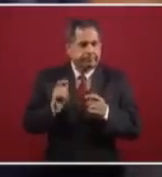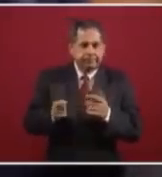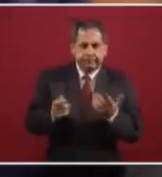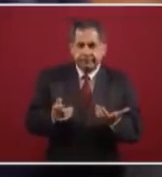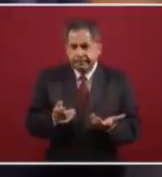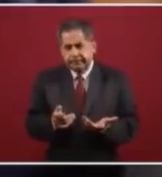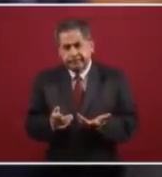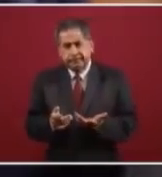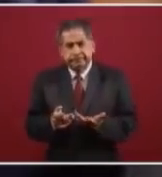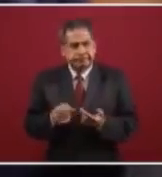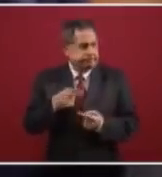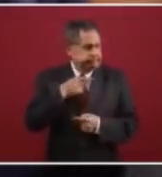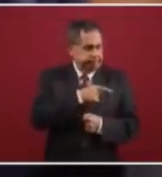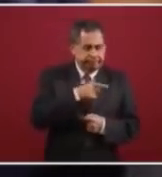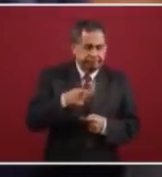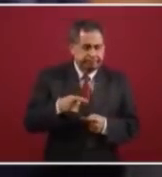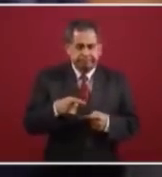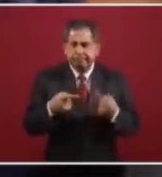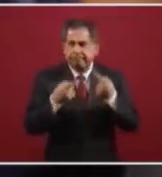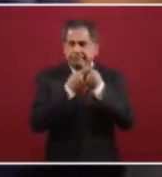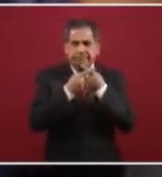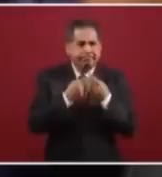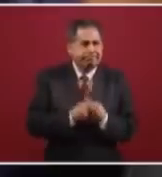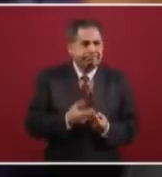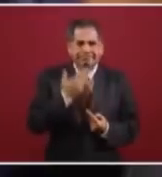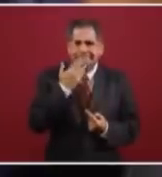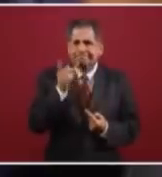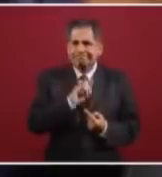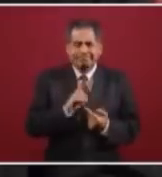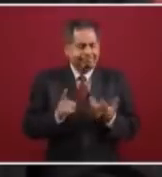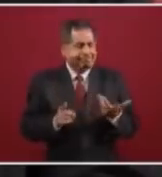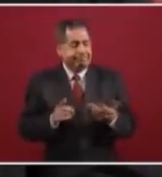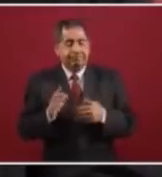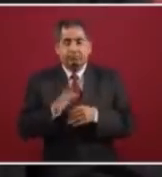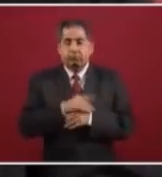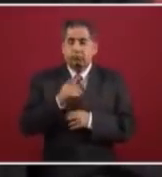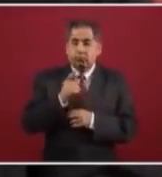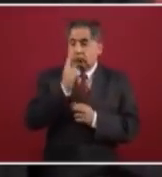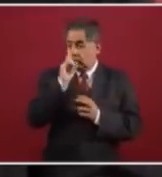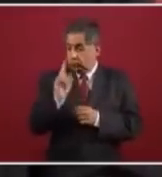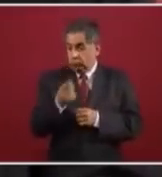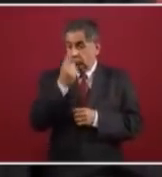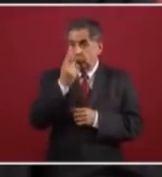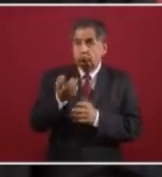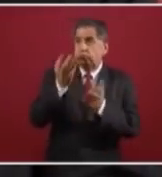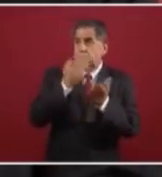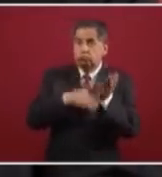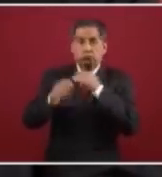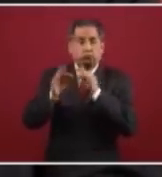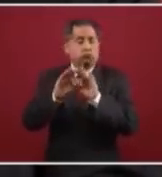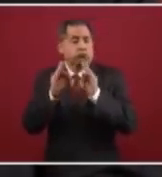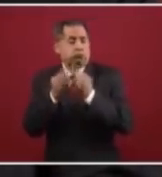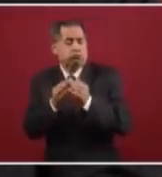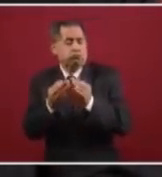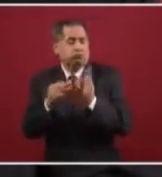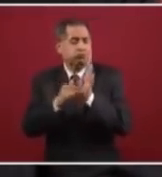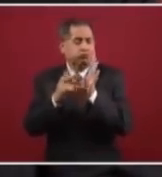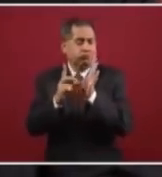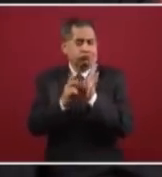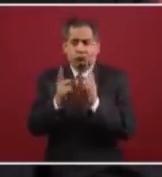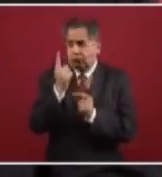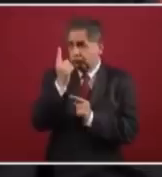contradicciones, porque ningún modelo puede tener éxito si